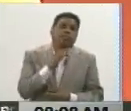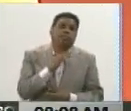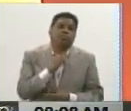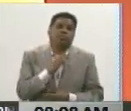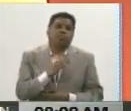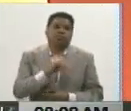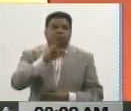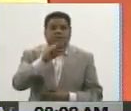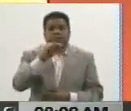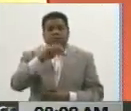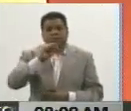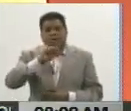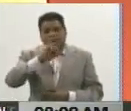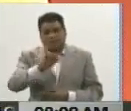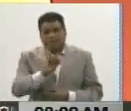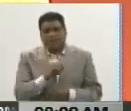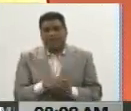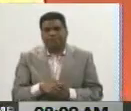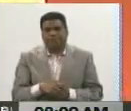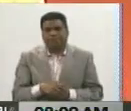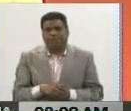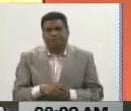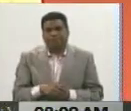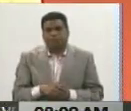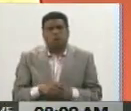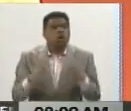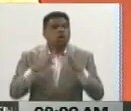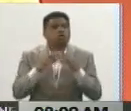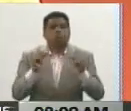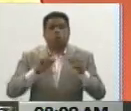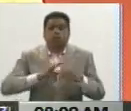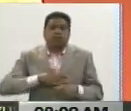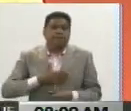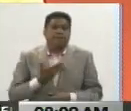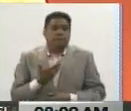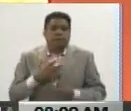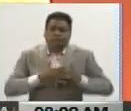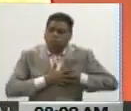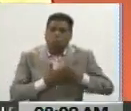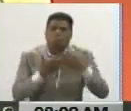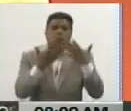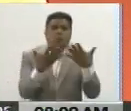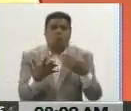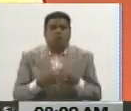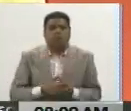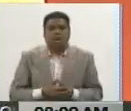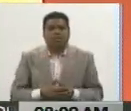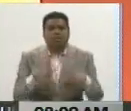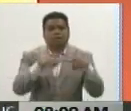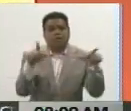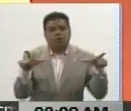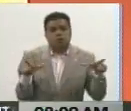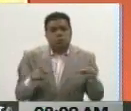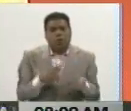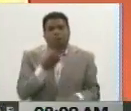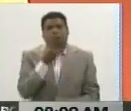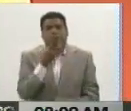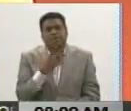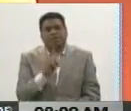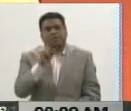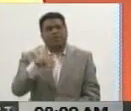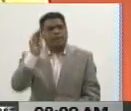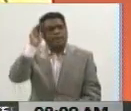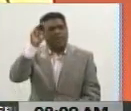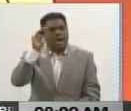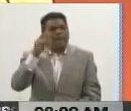INSAI, también, bueno, todo el que ha podido colaborar pues ha tenido allí su espacio. También, por supuesto, nuestros maestros